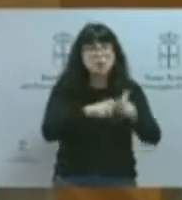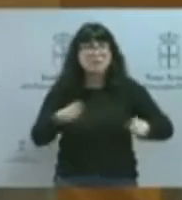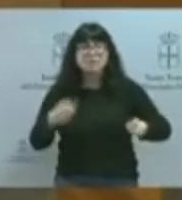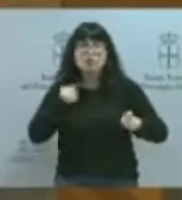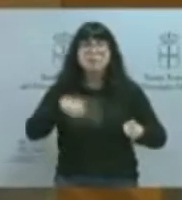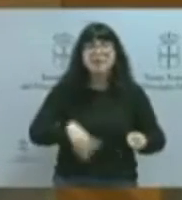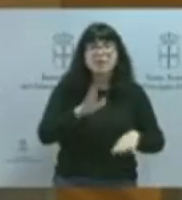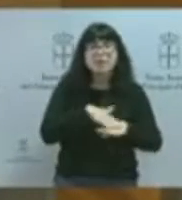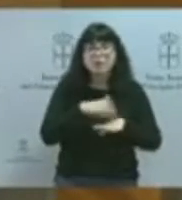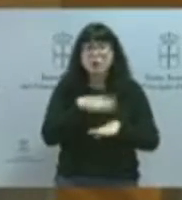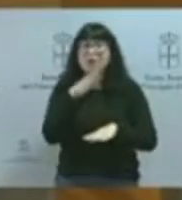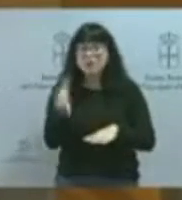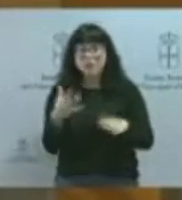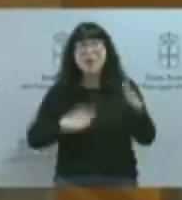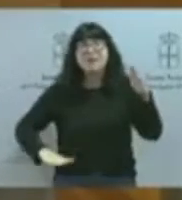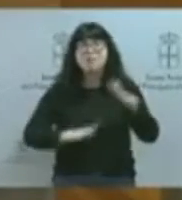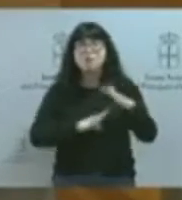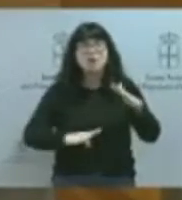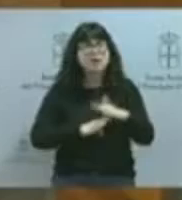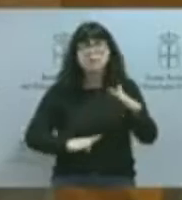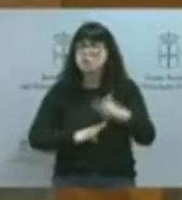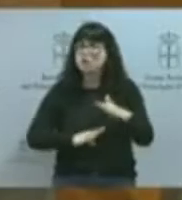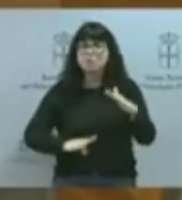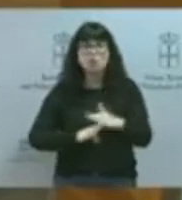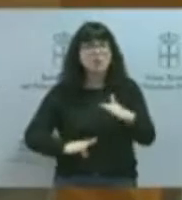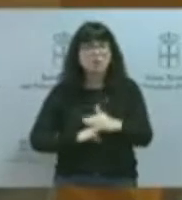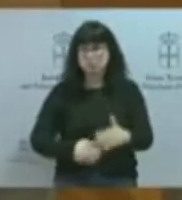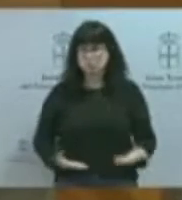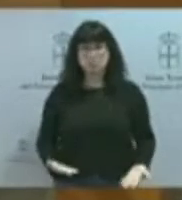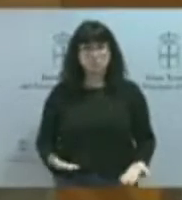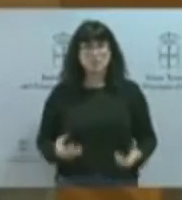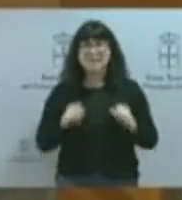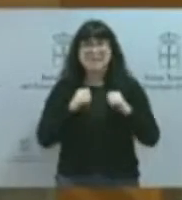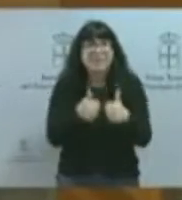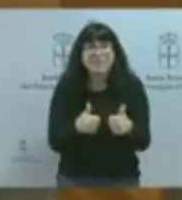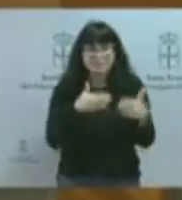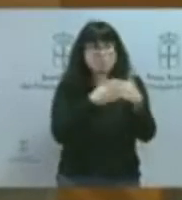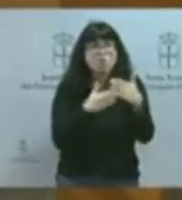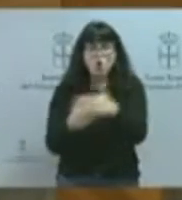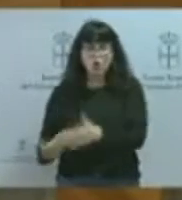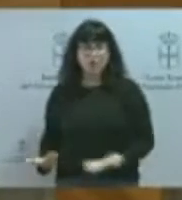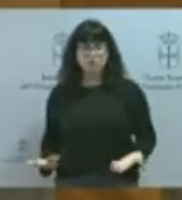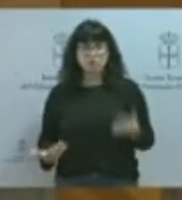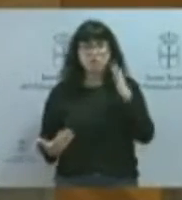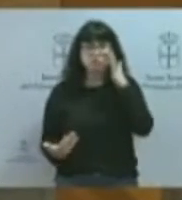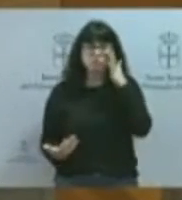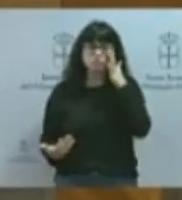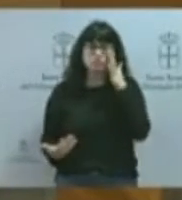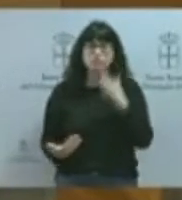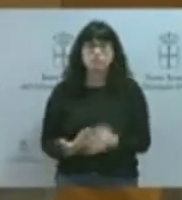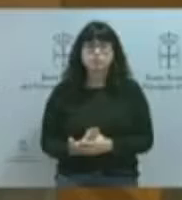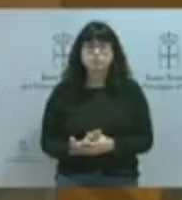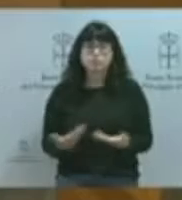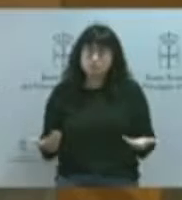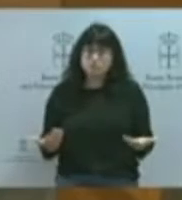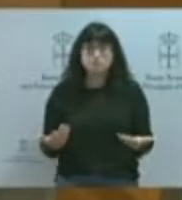iniciativas. El bloqueo del Gobierno de España no solo es responsabilidad de Ciudadanos, es también suyo, señores de Podemos. También les hice el llamamiento a que presionaran